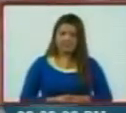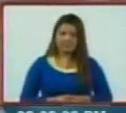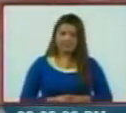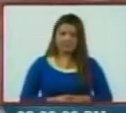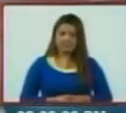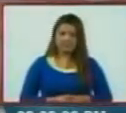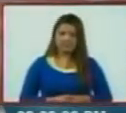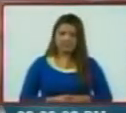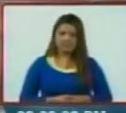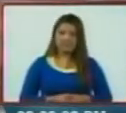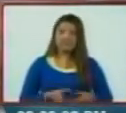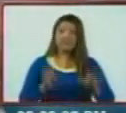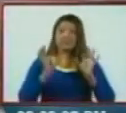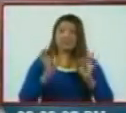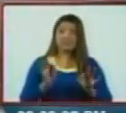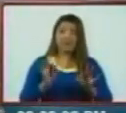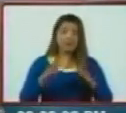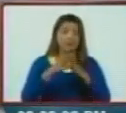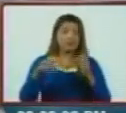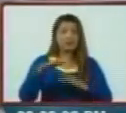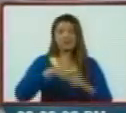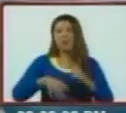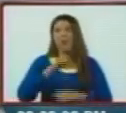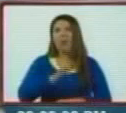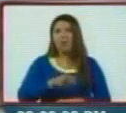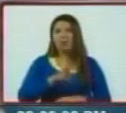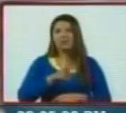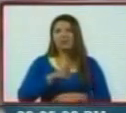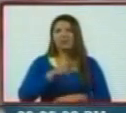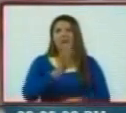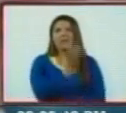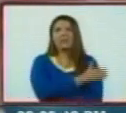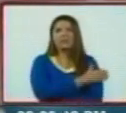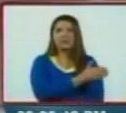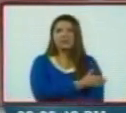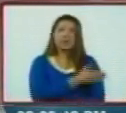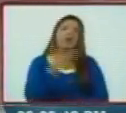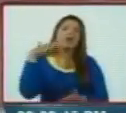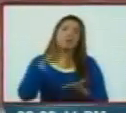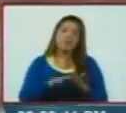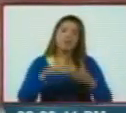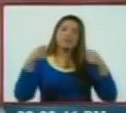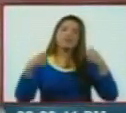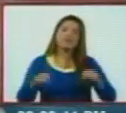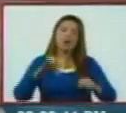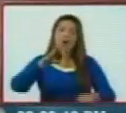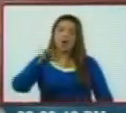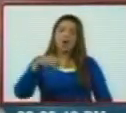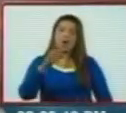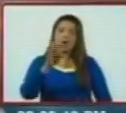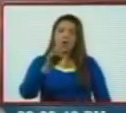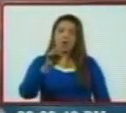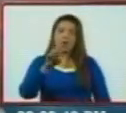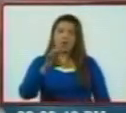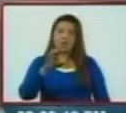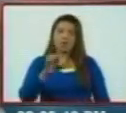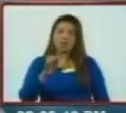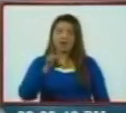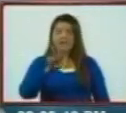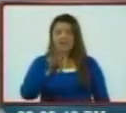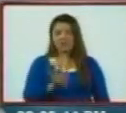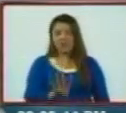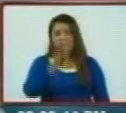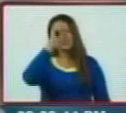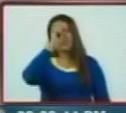Y precisamente este odio que generan grupos violentos de oposición ocasionó la muerte del motorizado José Gregorio Amariz Cantillo, de 24 años de